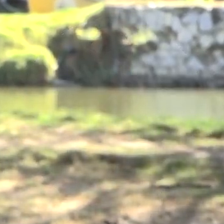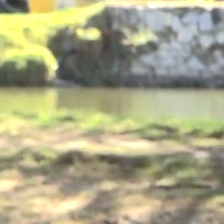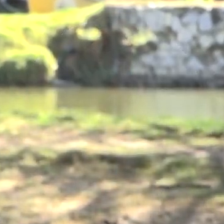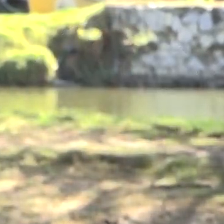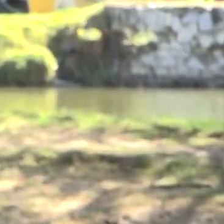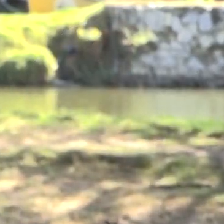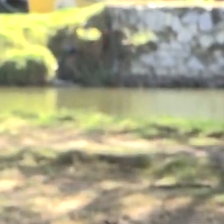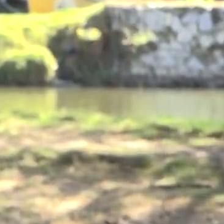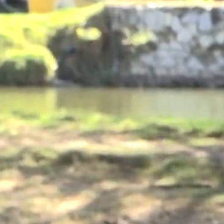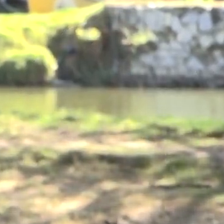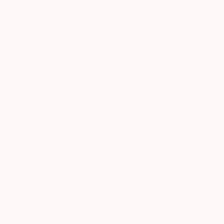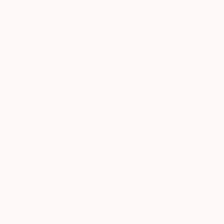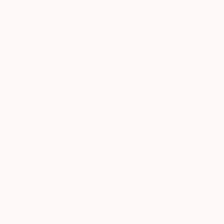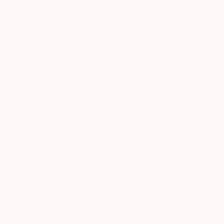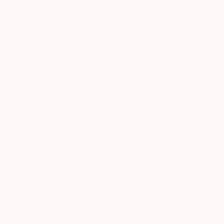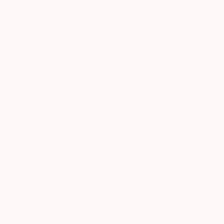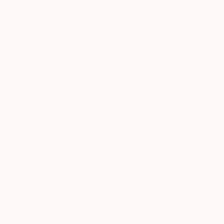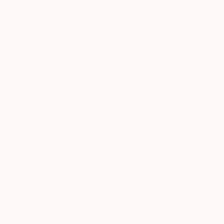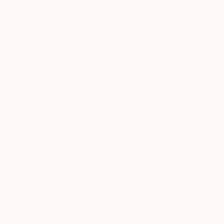proceso de acreditación